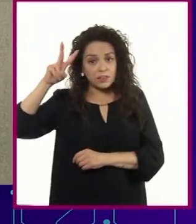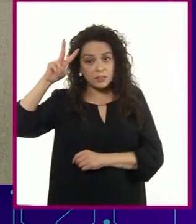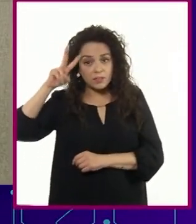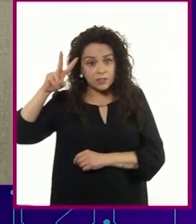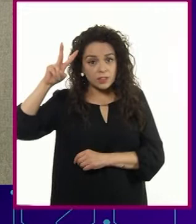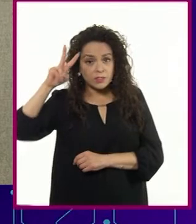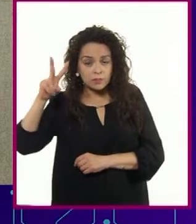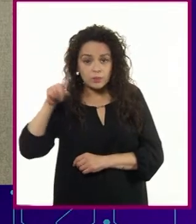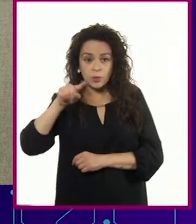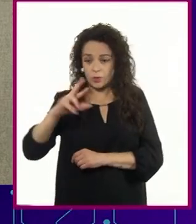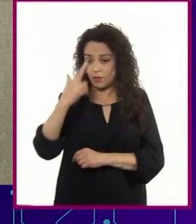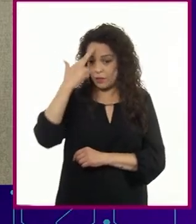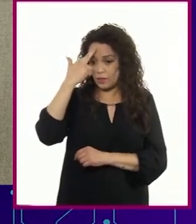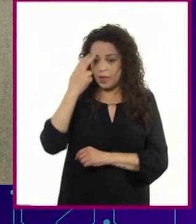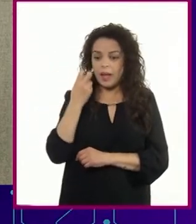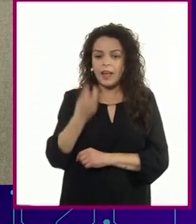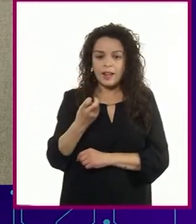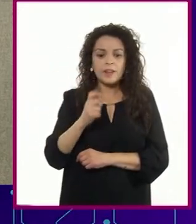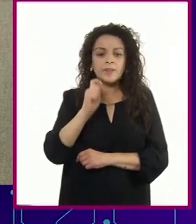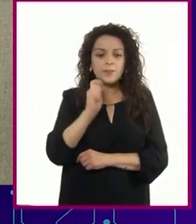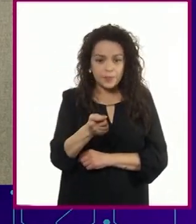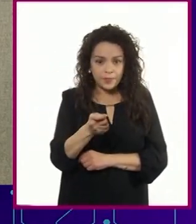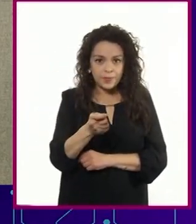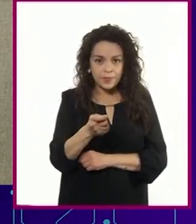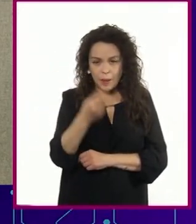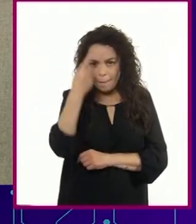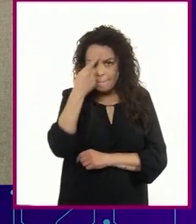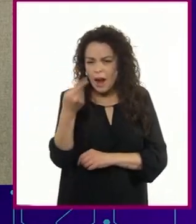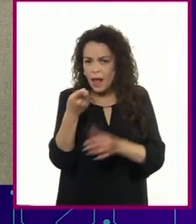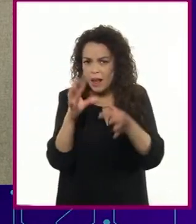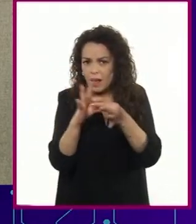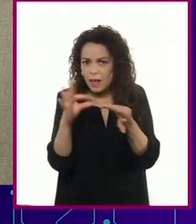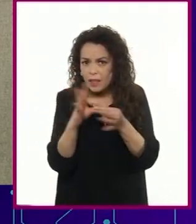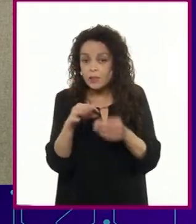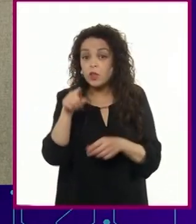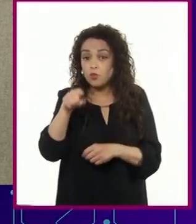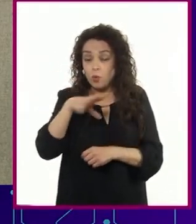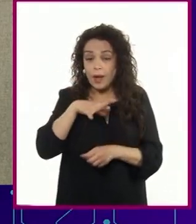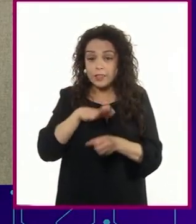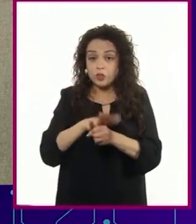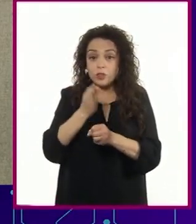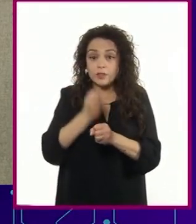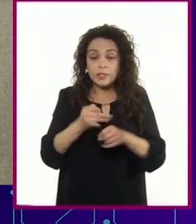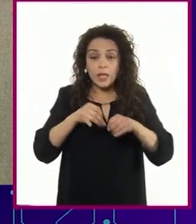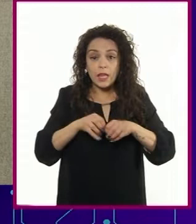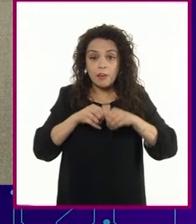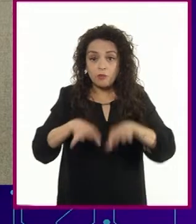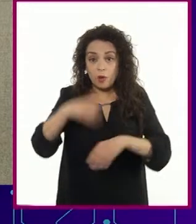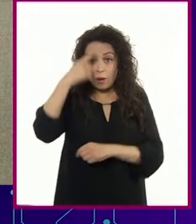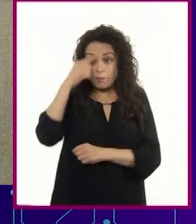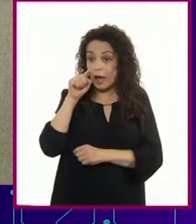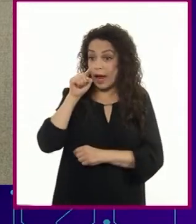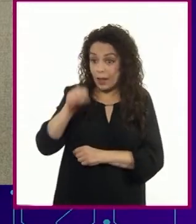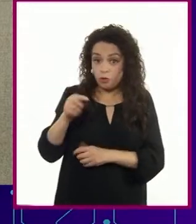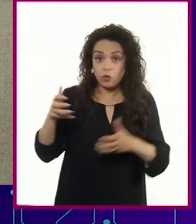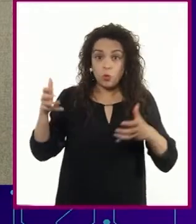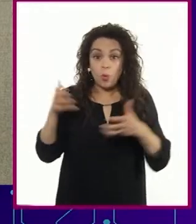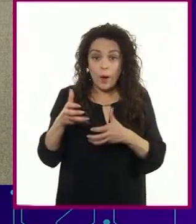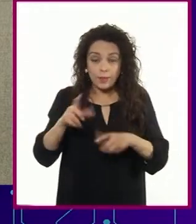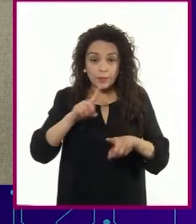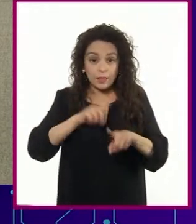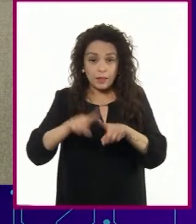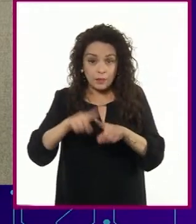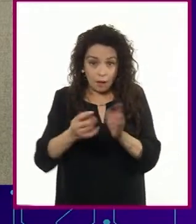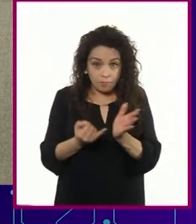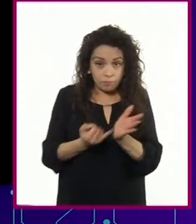de esta lección es que adquieras la información necesaria para que puedas actuar de una manera responsable y tomar las